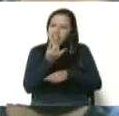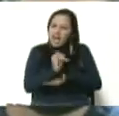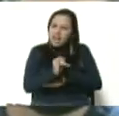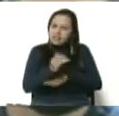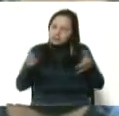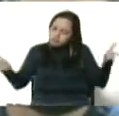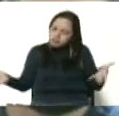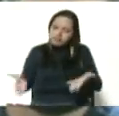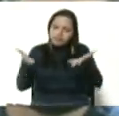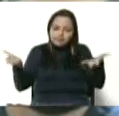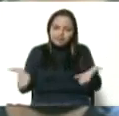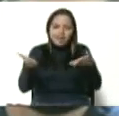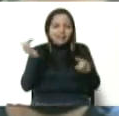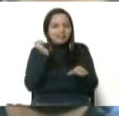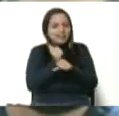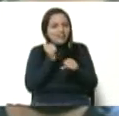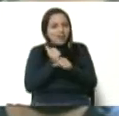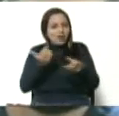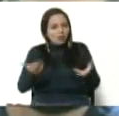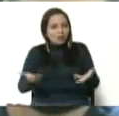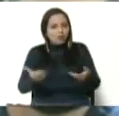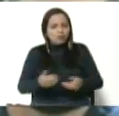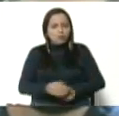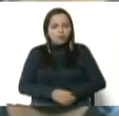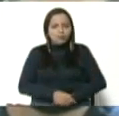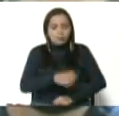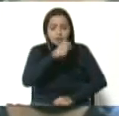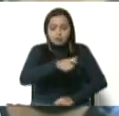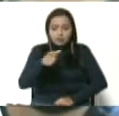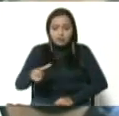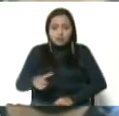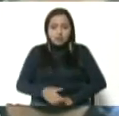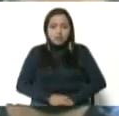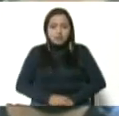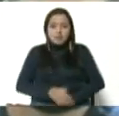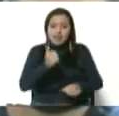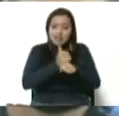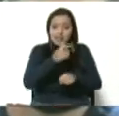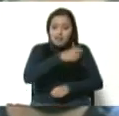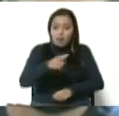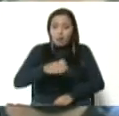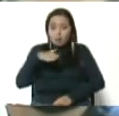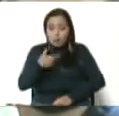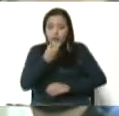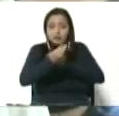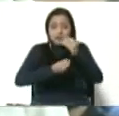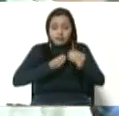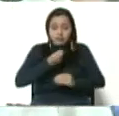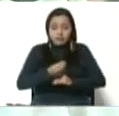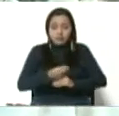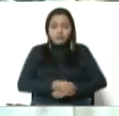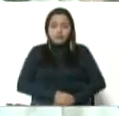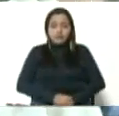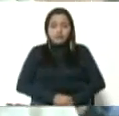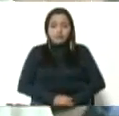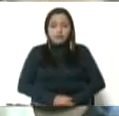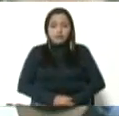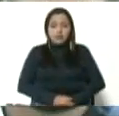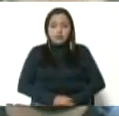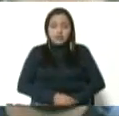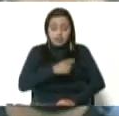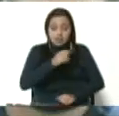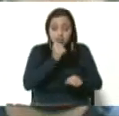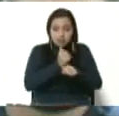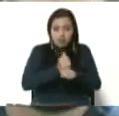incentivos al trabajador en función de que el trabajador pueda producir y que en función de que el trabajador pueda llevar